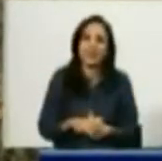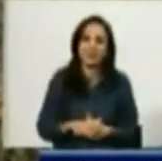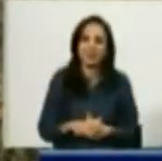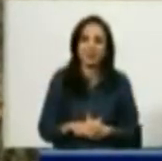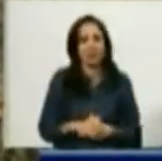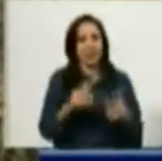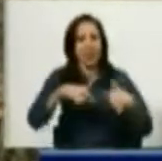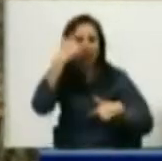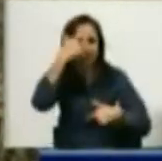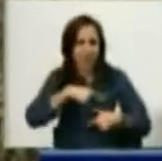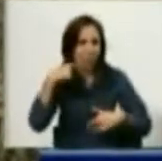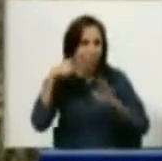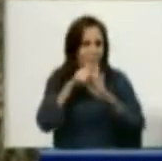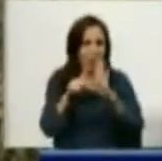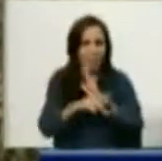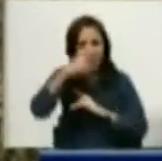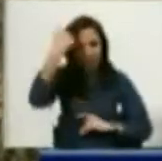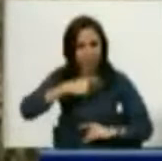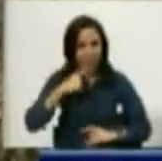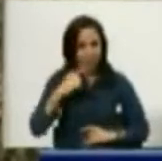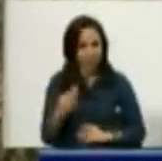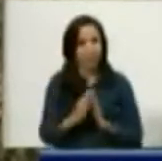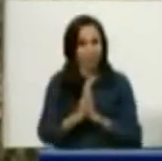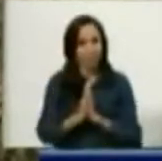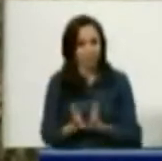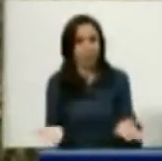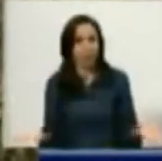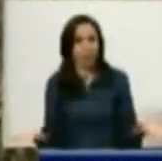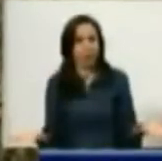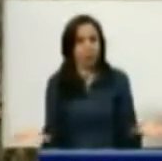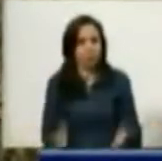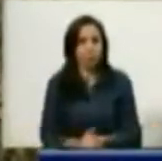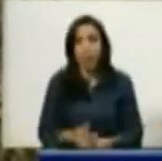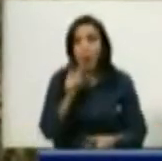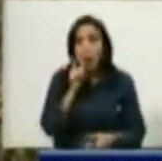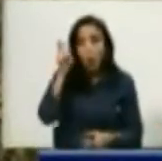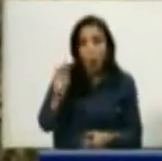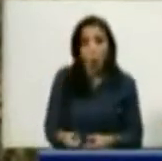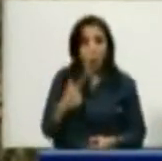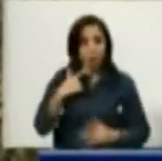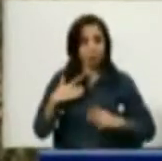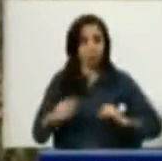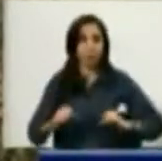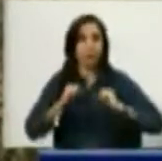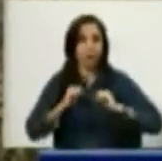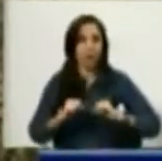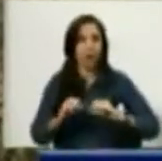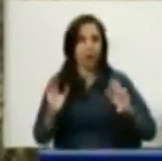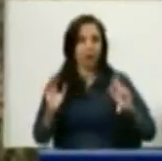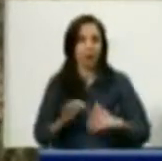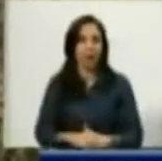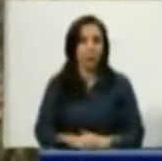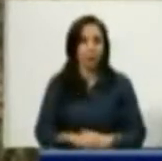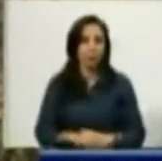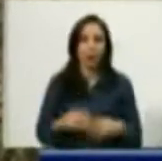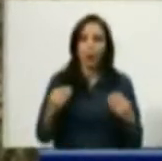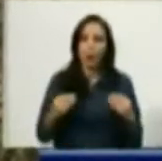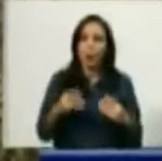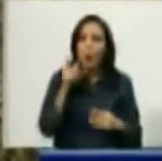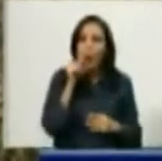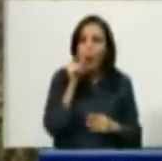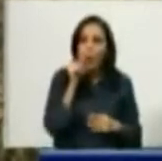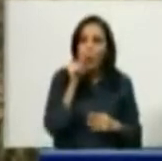serio de un programa serio por favor y que viene un bateador de poder así como como Cuál es un bateador de poder